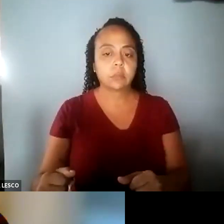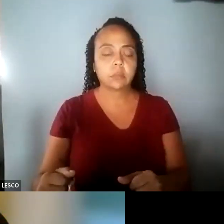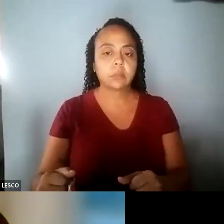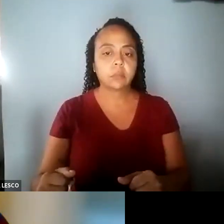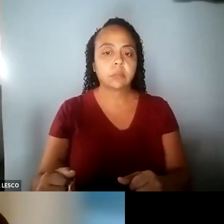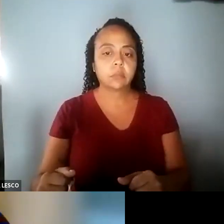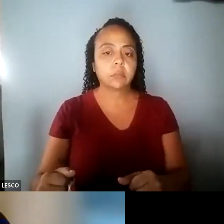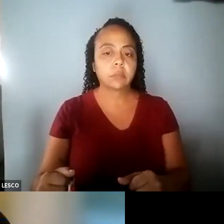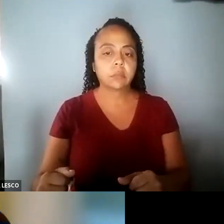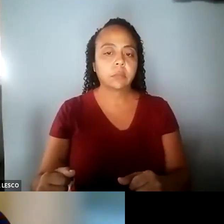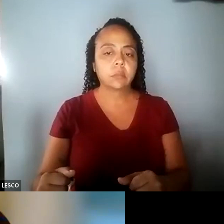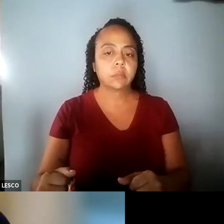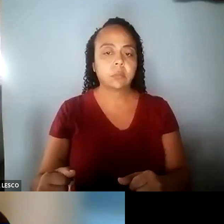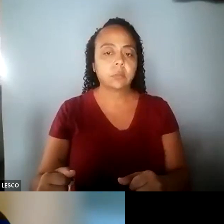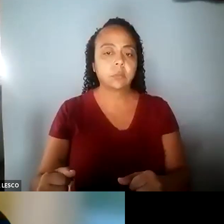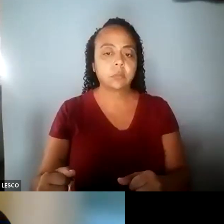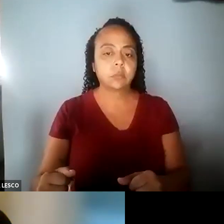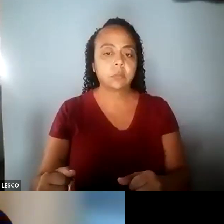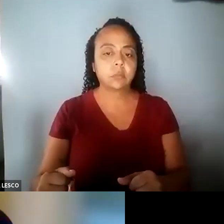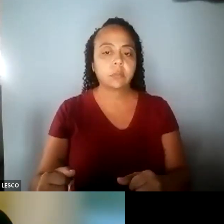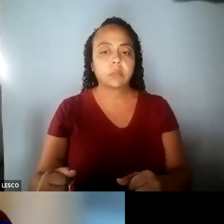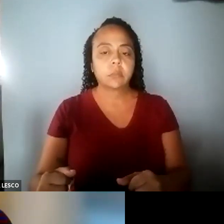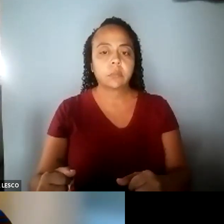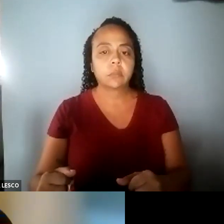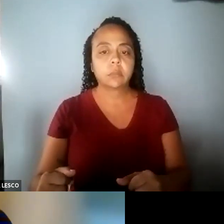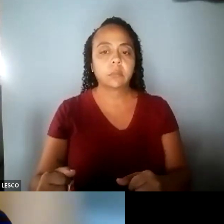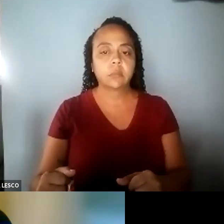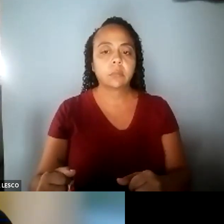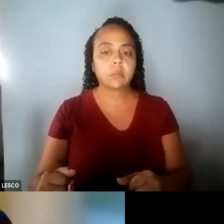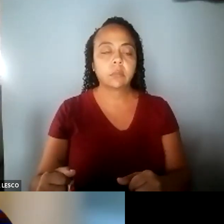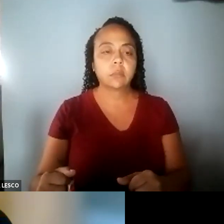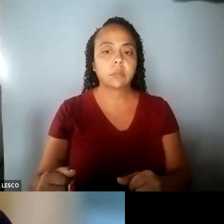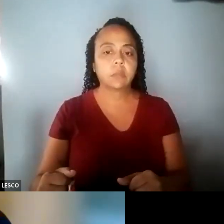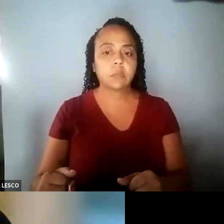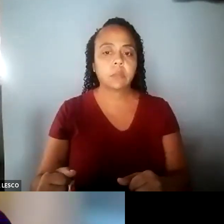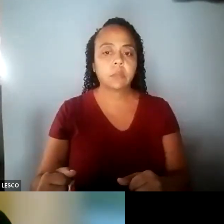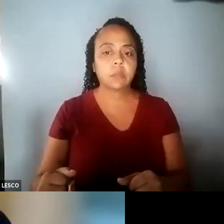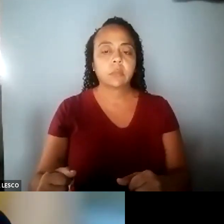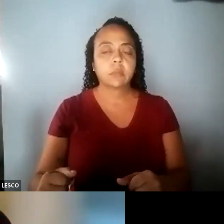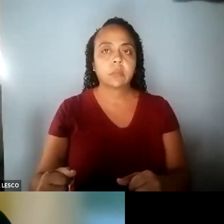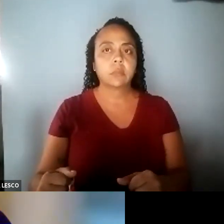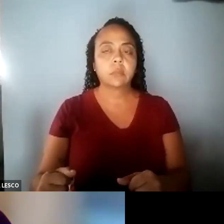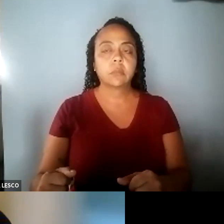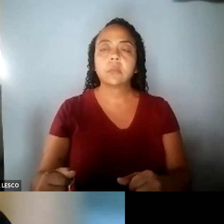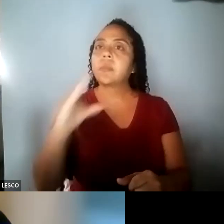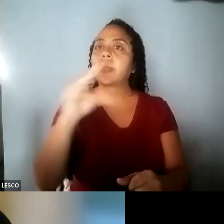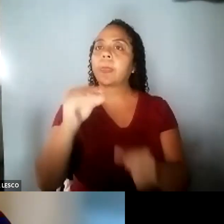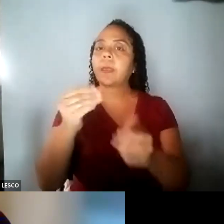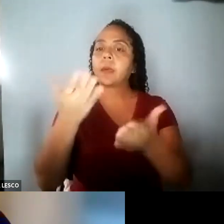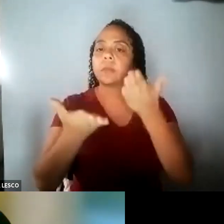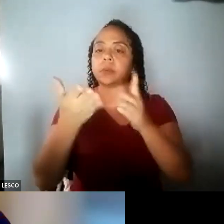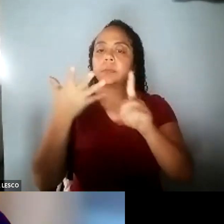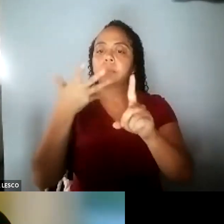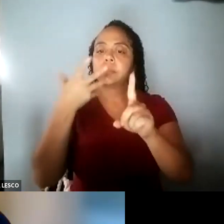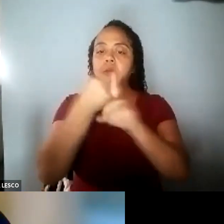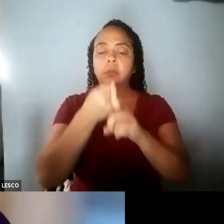como tal se establecieron estos comités de crisis y foros de gestión donde pues se analizaba los posibles impactos que no podía